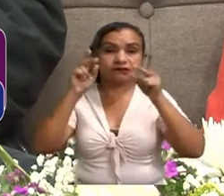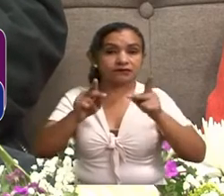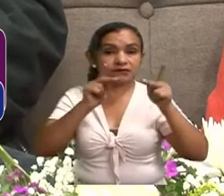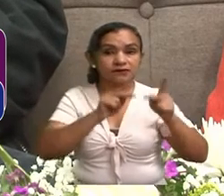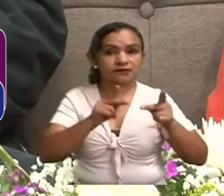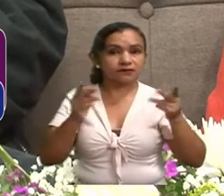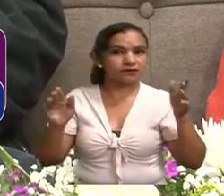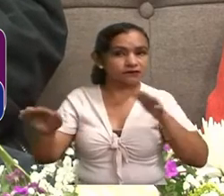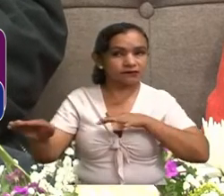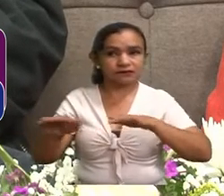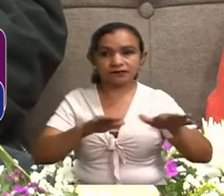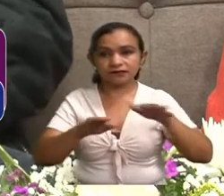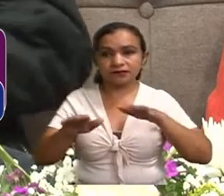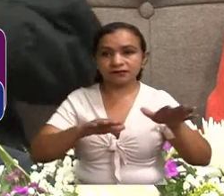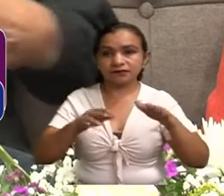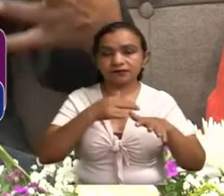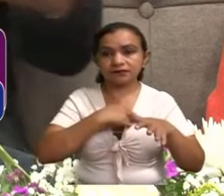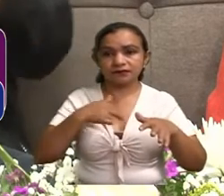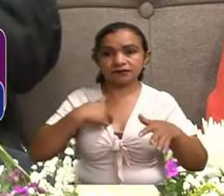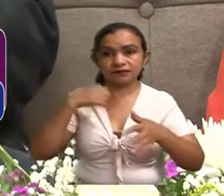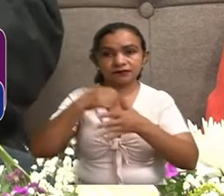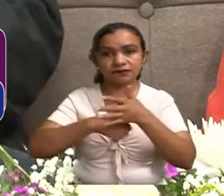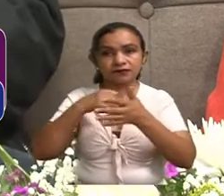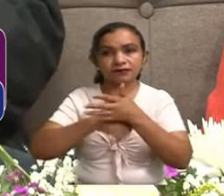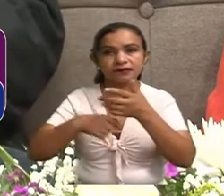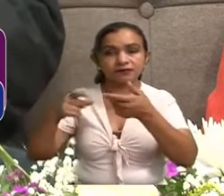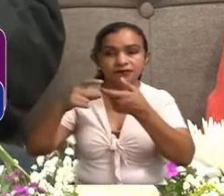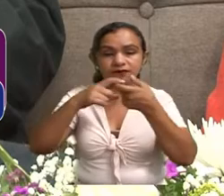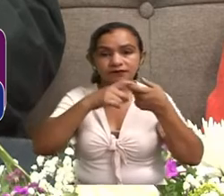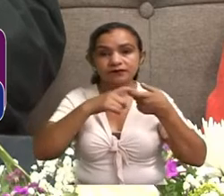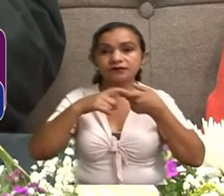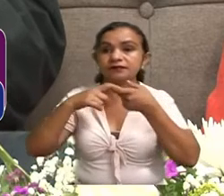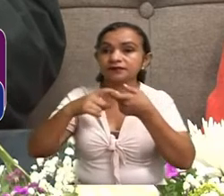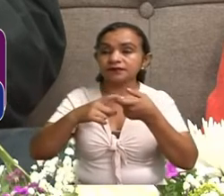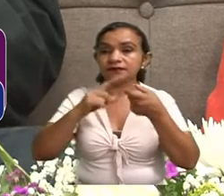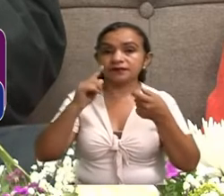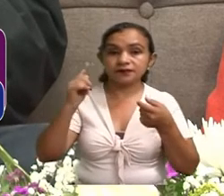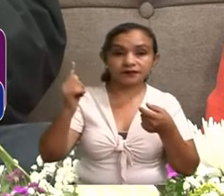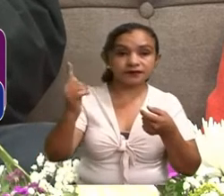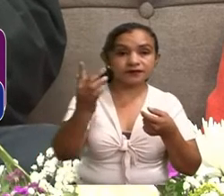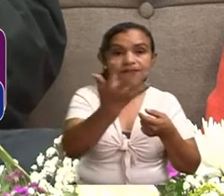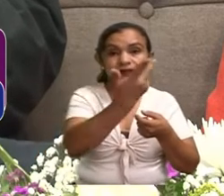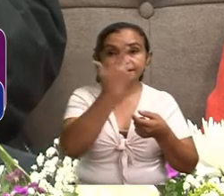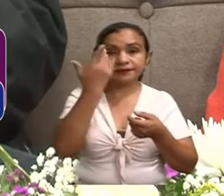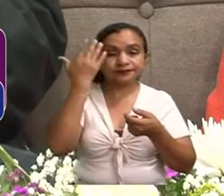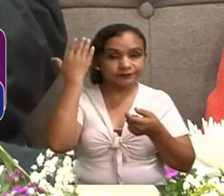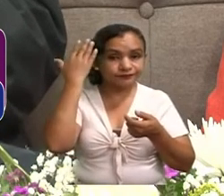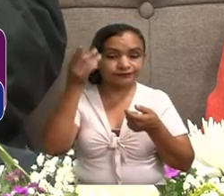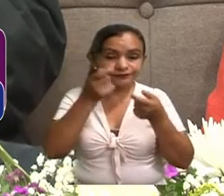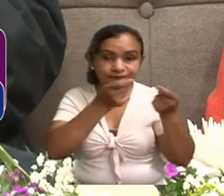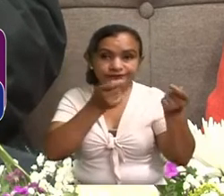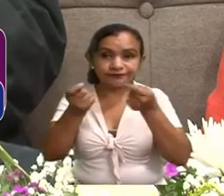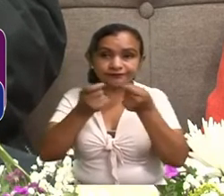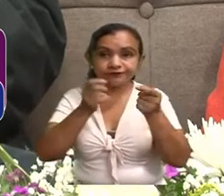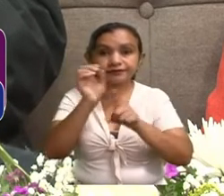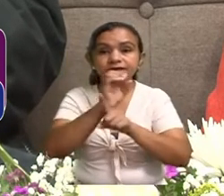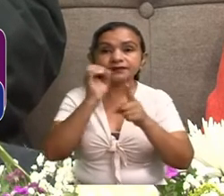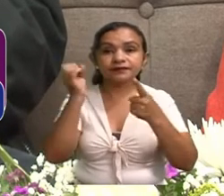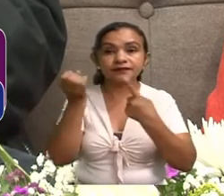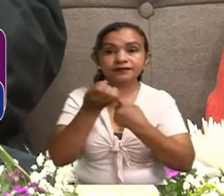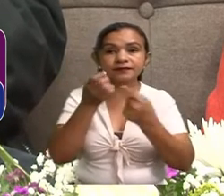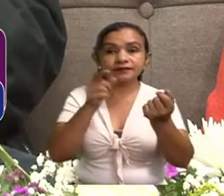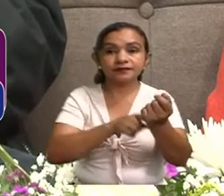valoramos los esfuerzos que se hacen, esas coordinaciones, y nosotros hacemos un permanente monitoreo con estas organizaciones